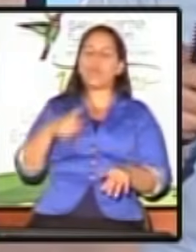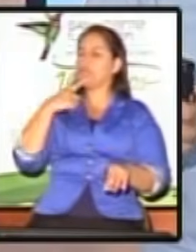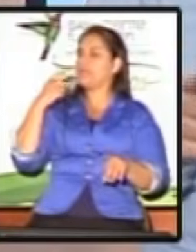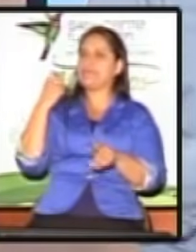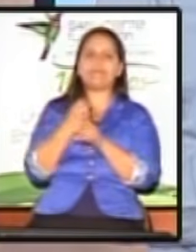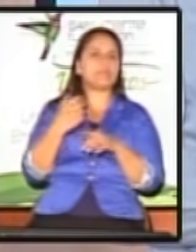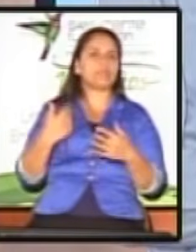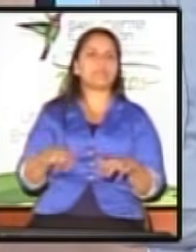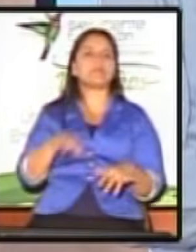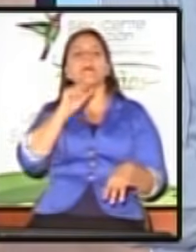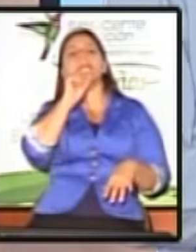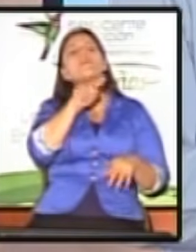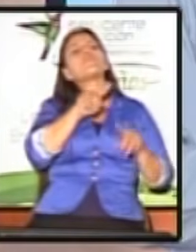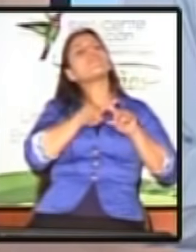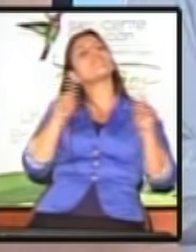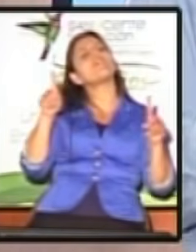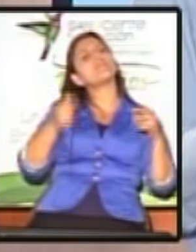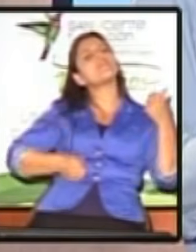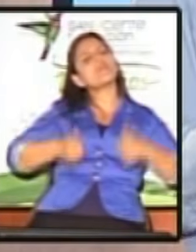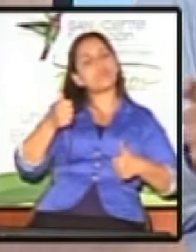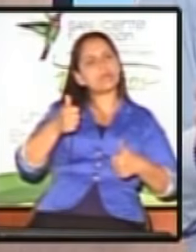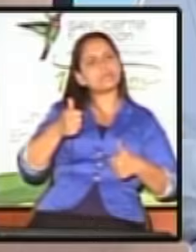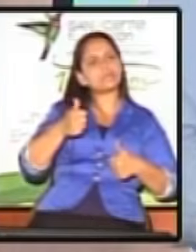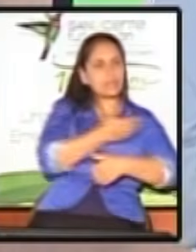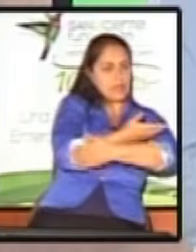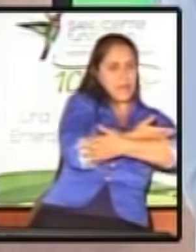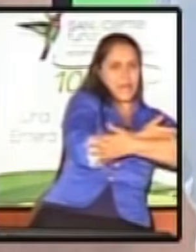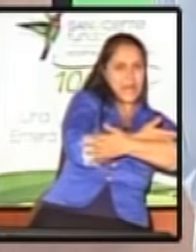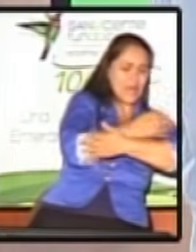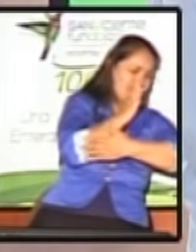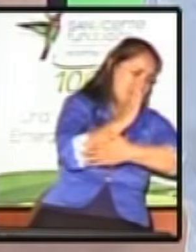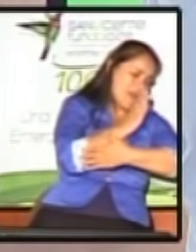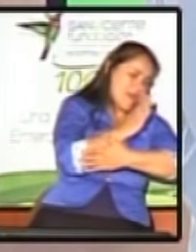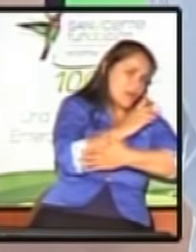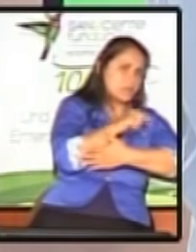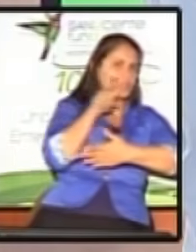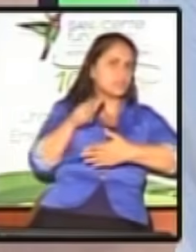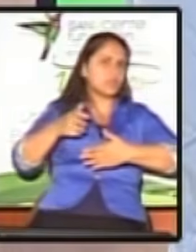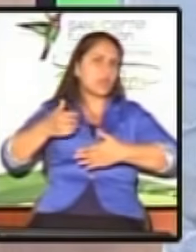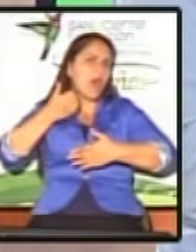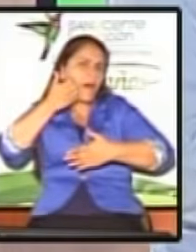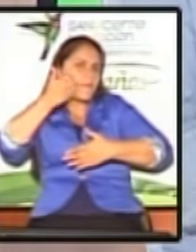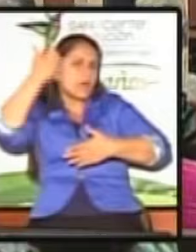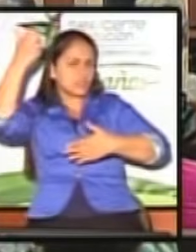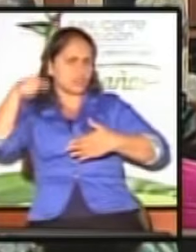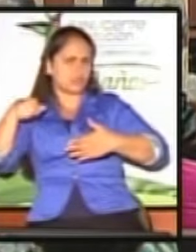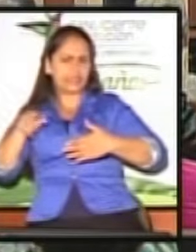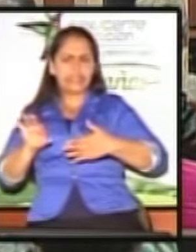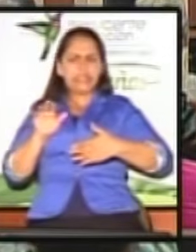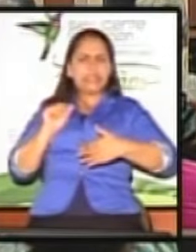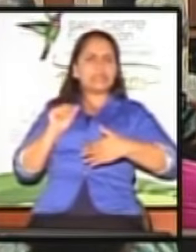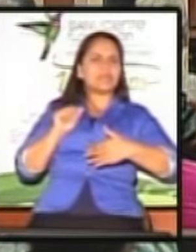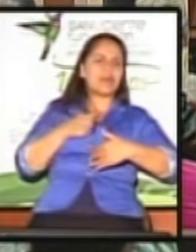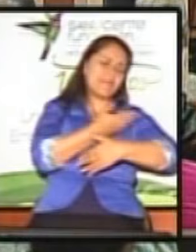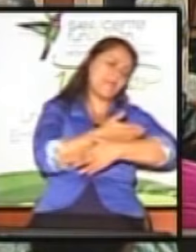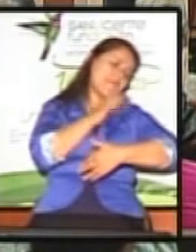es dónde está la diferencia, qué es lo que nos limita para poder ver a este ser con esa ternura que